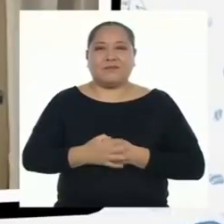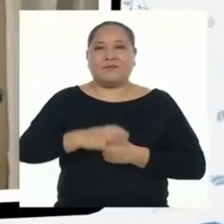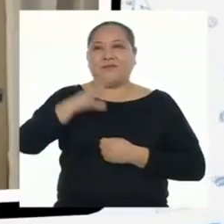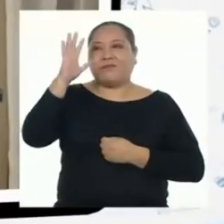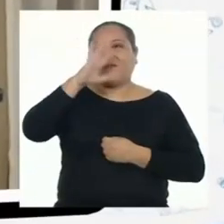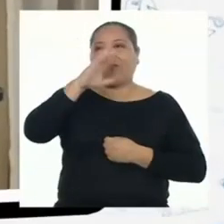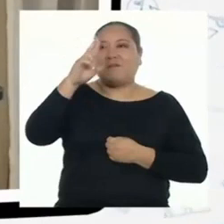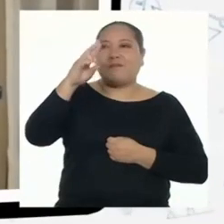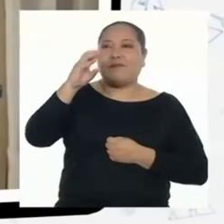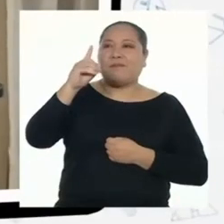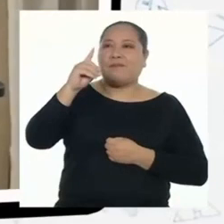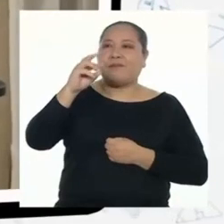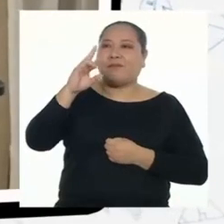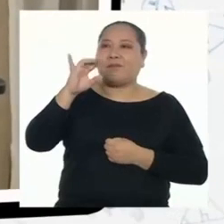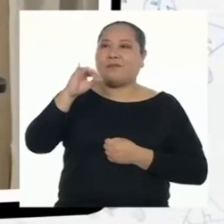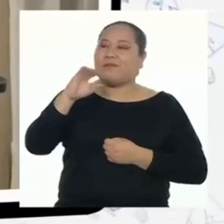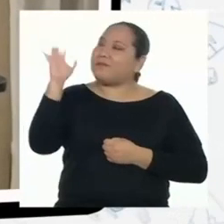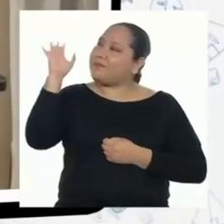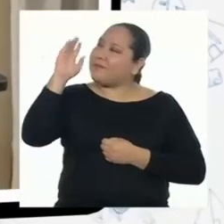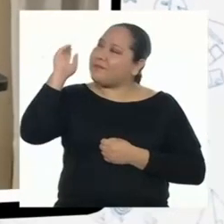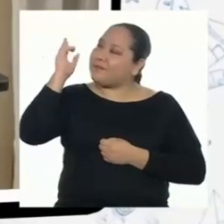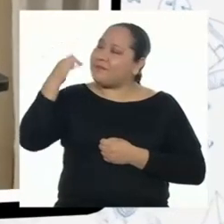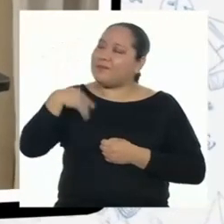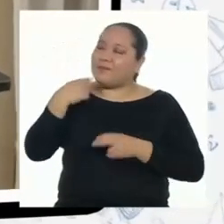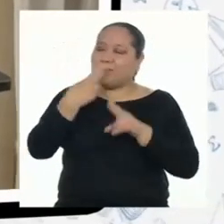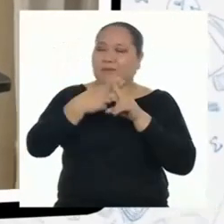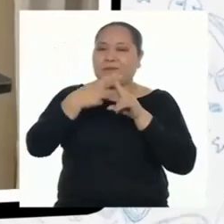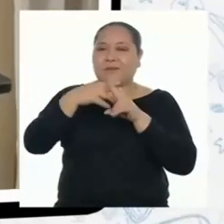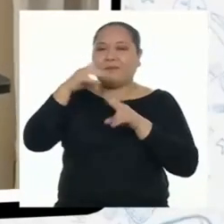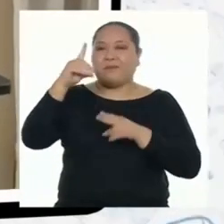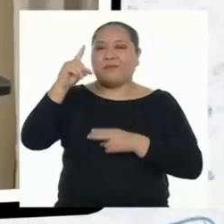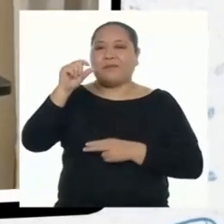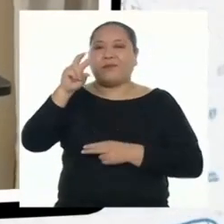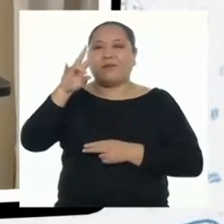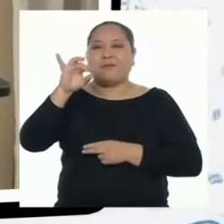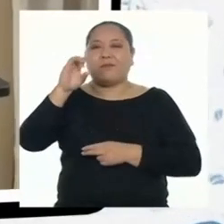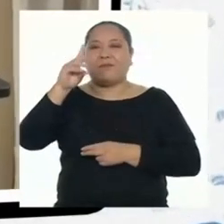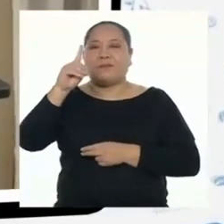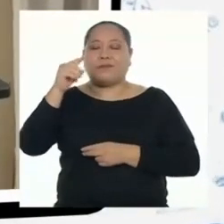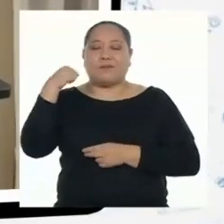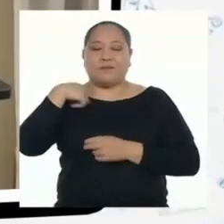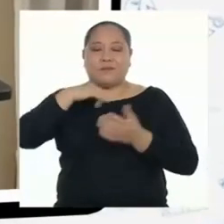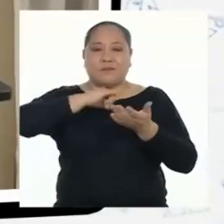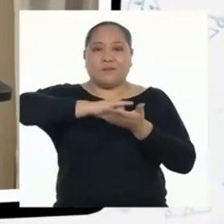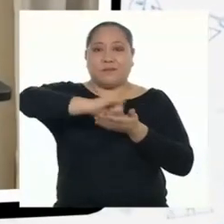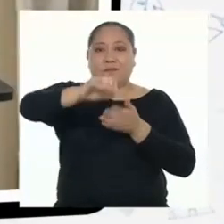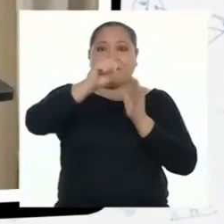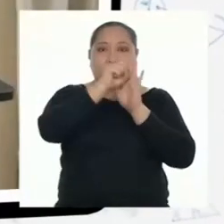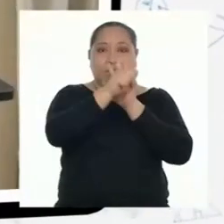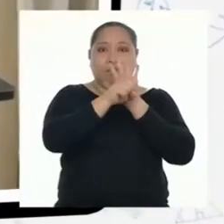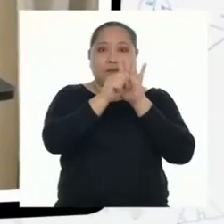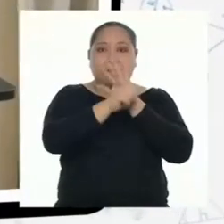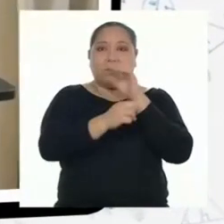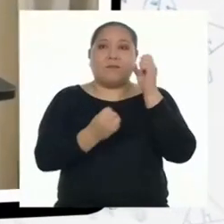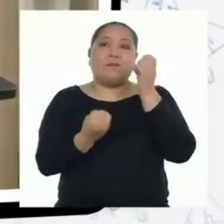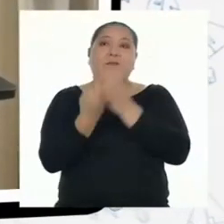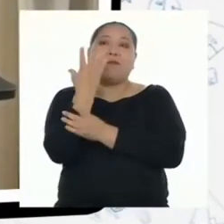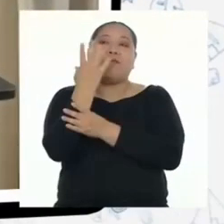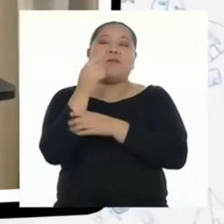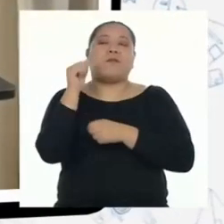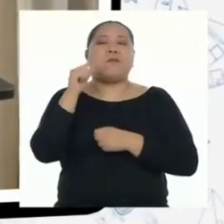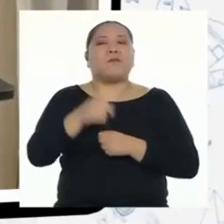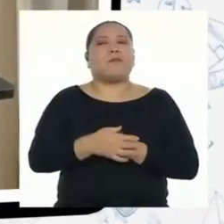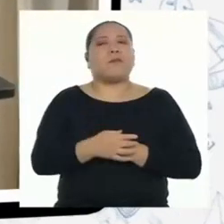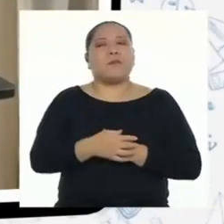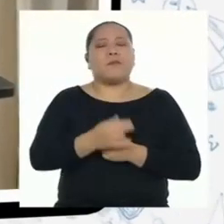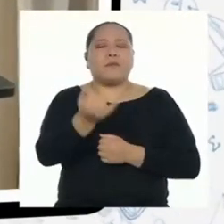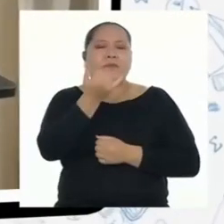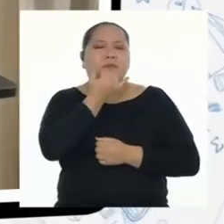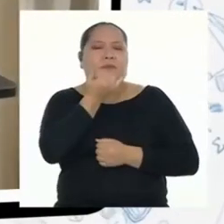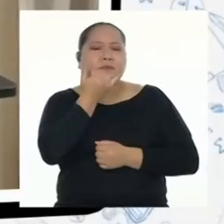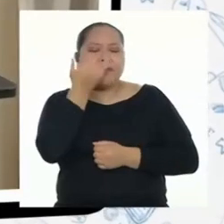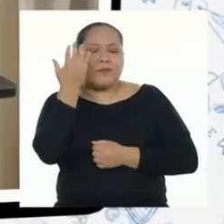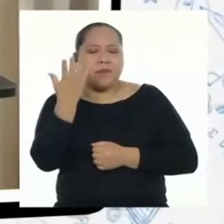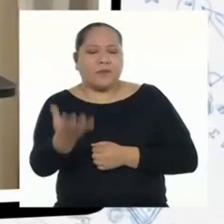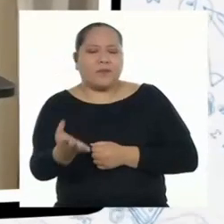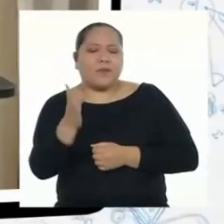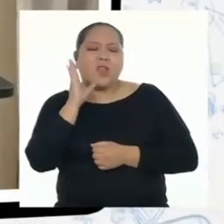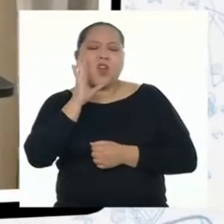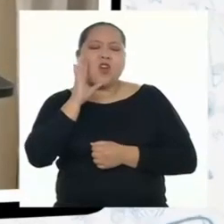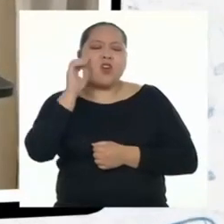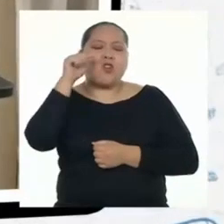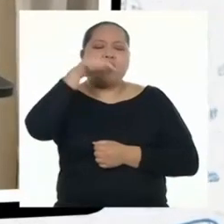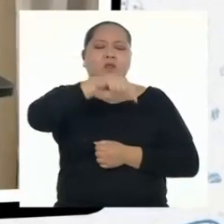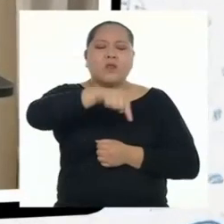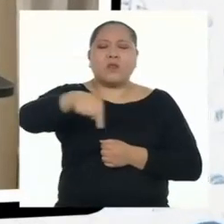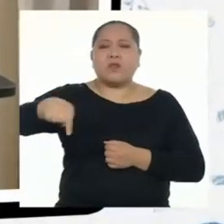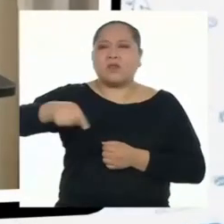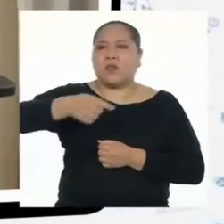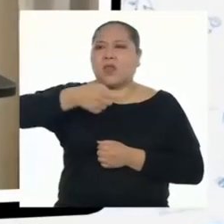Hola Rodrigo, hola profesora, me llamo David y envío este video desde Arequipa. Mi pregunta es, ¿qué efectos provoca la contaminación del agua